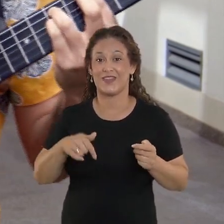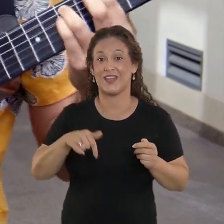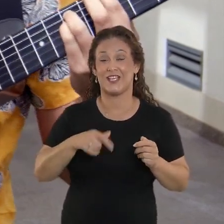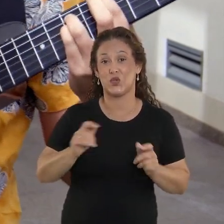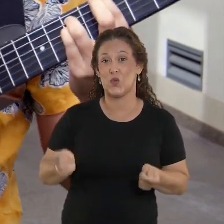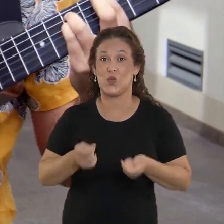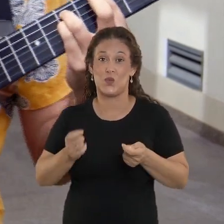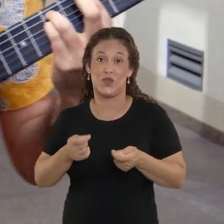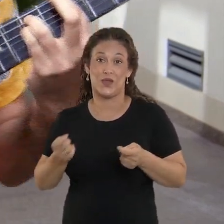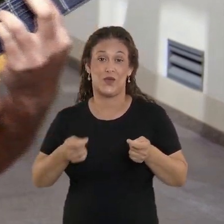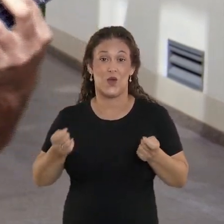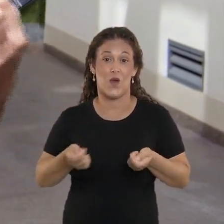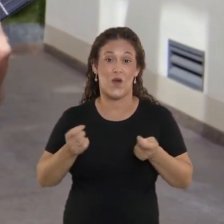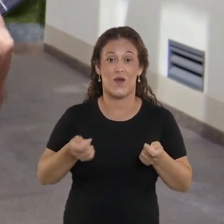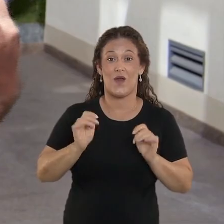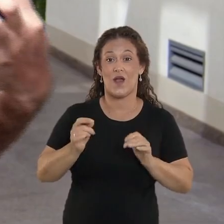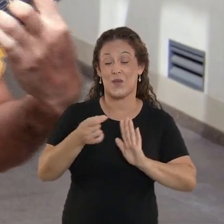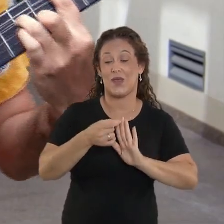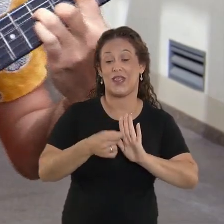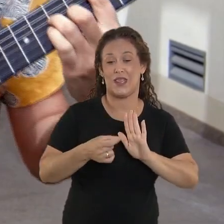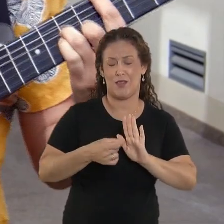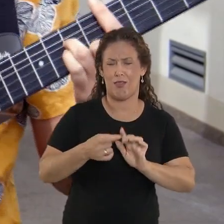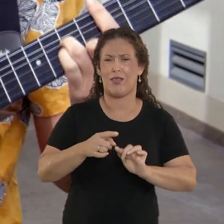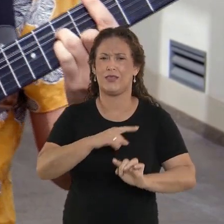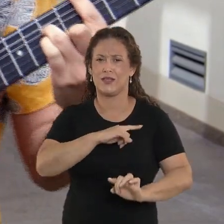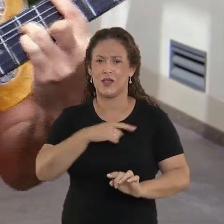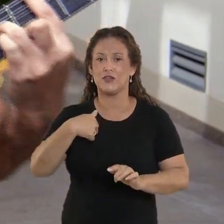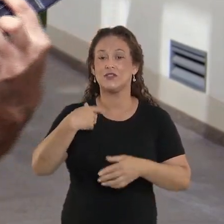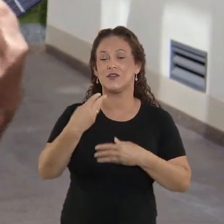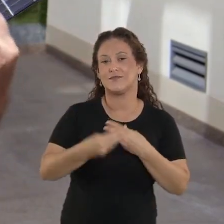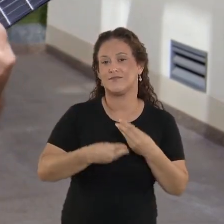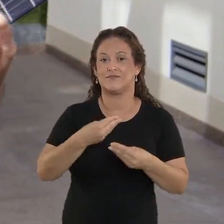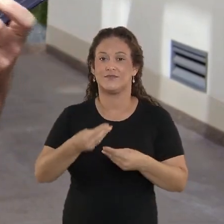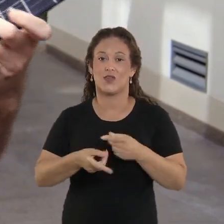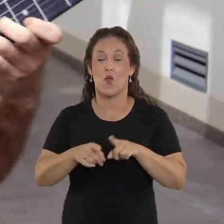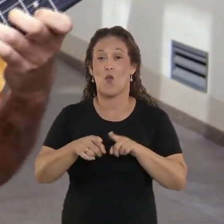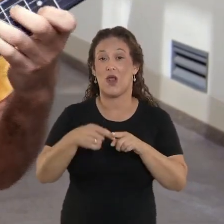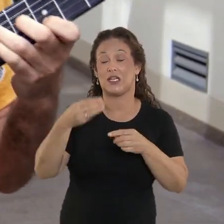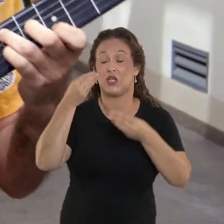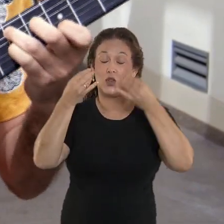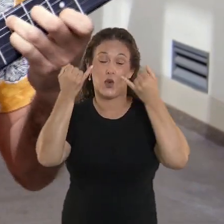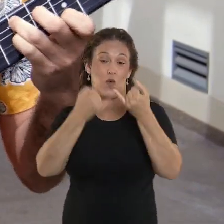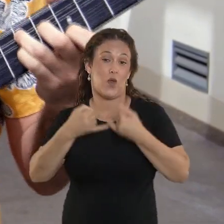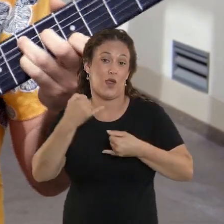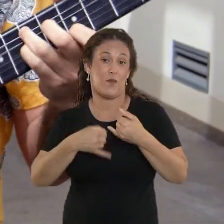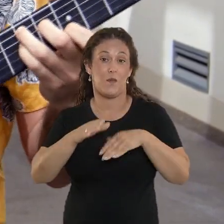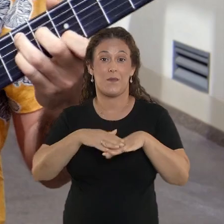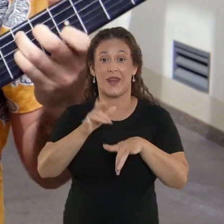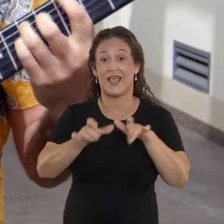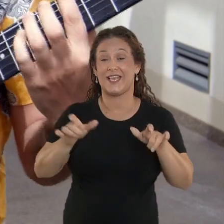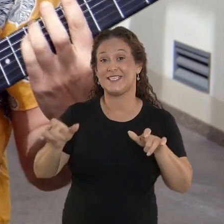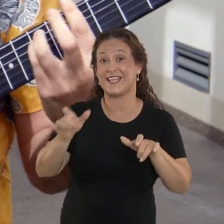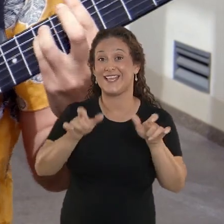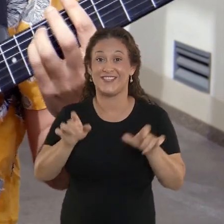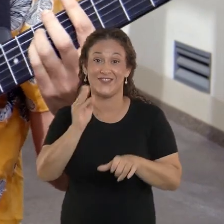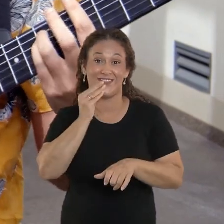Esto es una promoción elástica y aunque sea una medida drástica, lo hago como cirugía plástica para